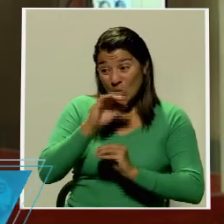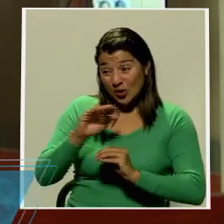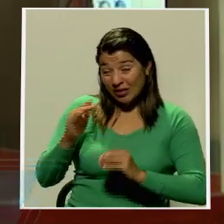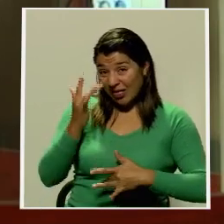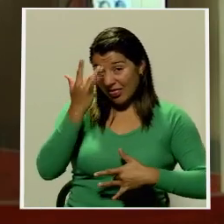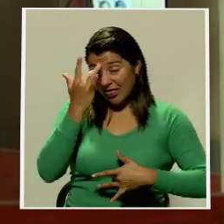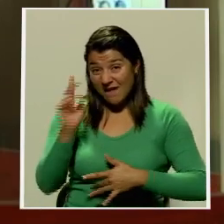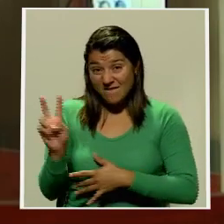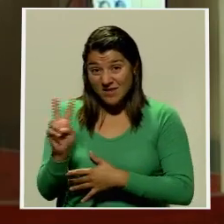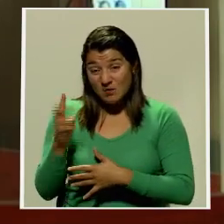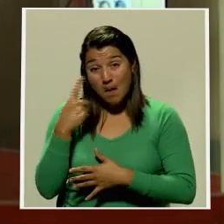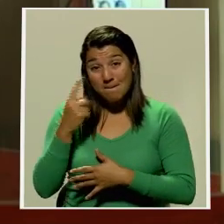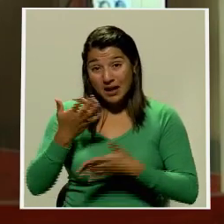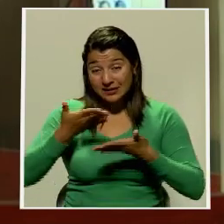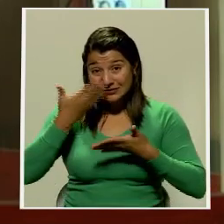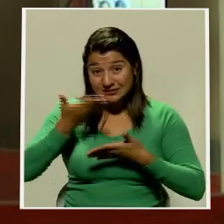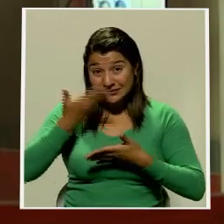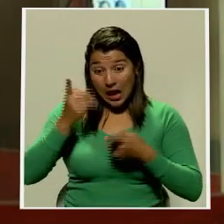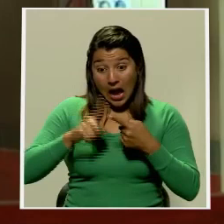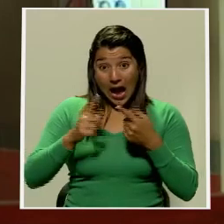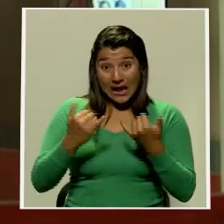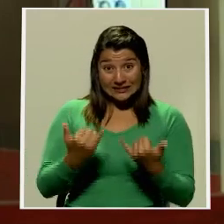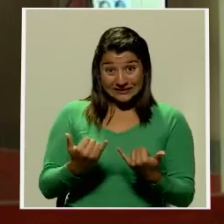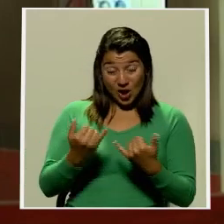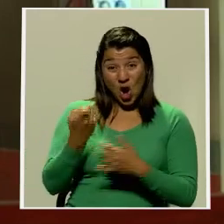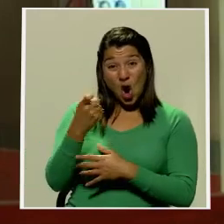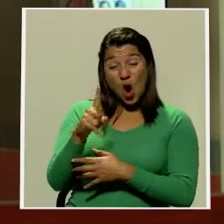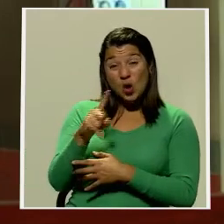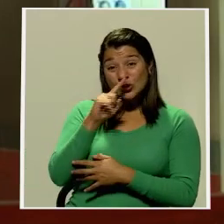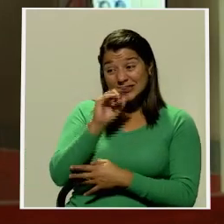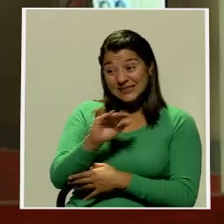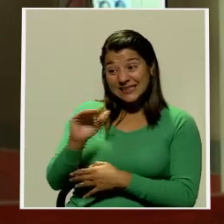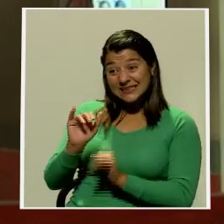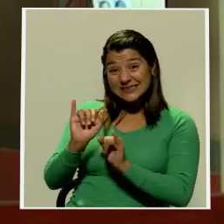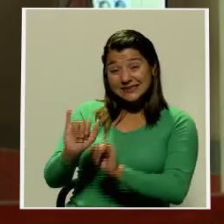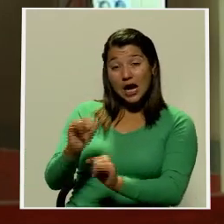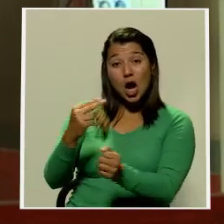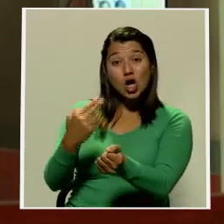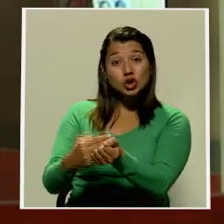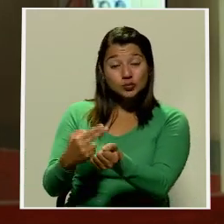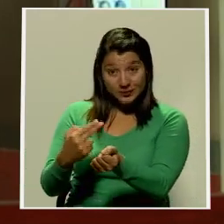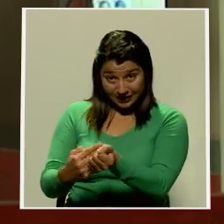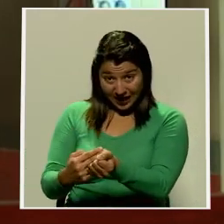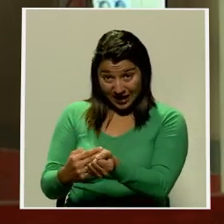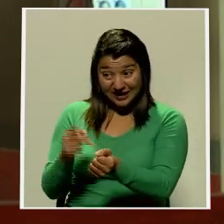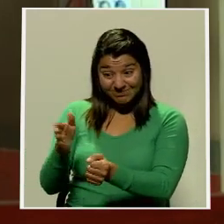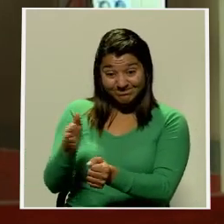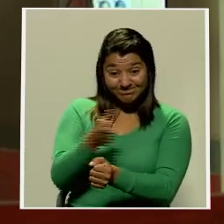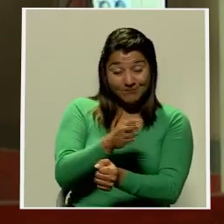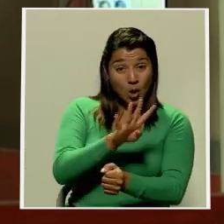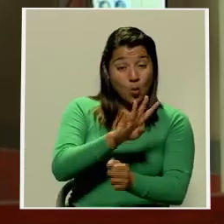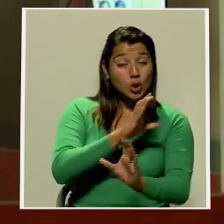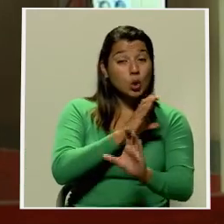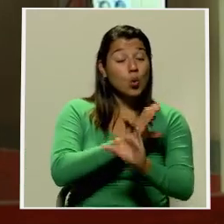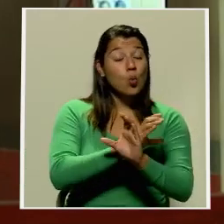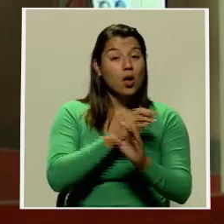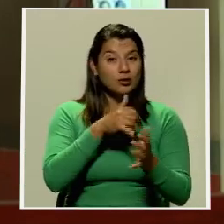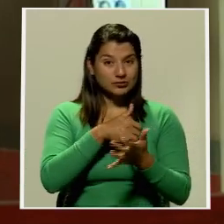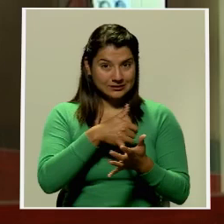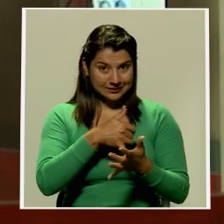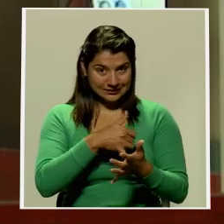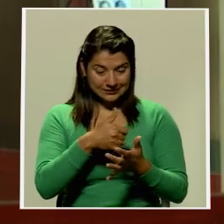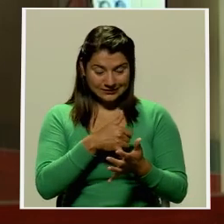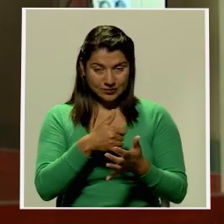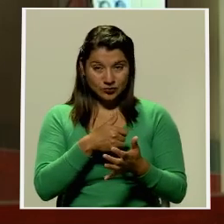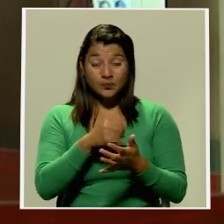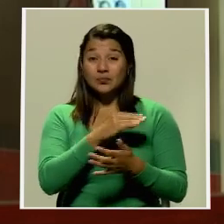respiratorios. Al día de hoy hay 11 niños hospitalizados por diferentes virus respiratorios, 4 de ellos están en cuidados